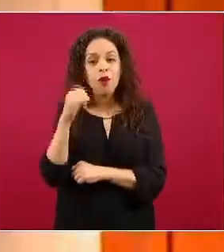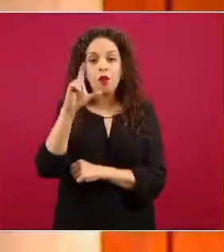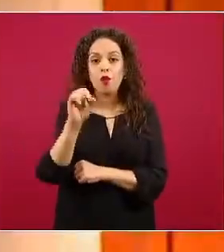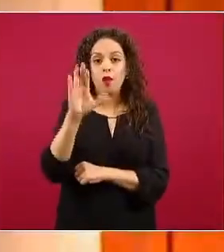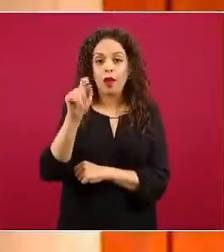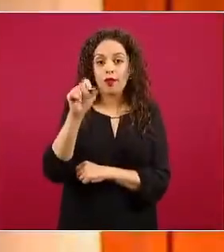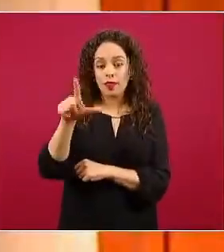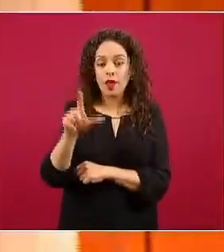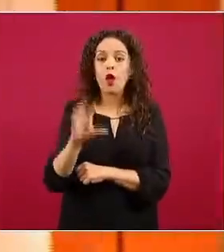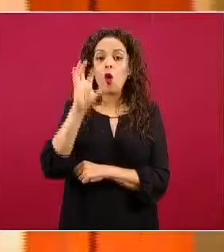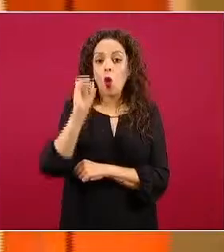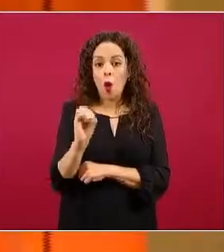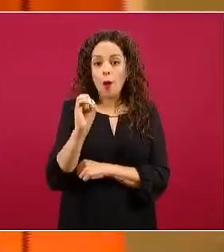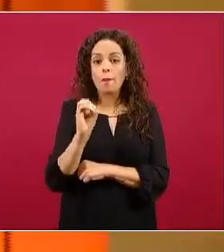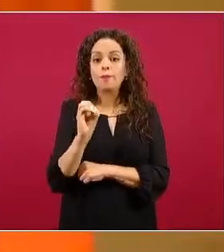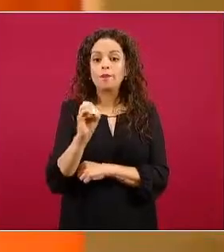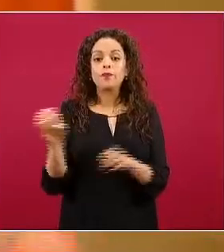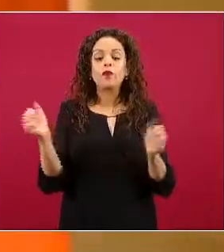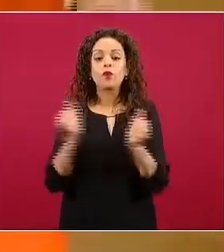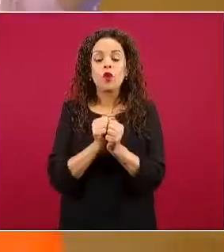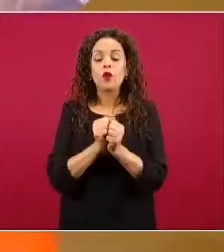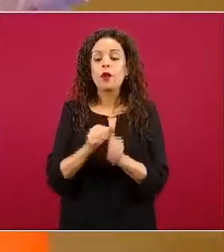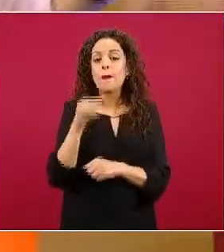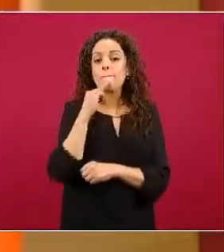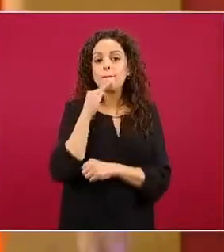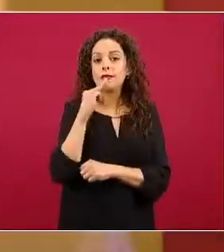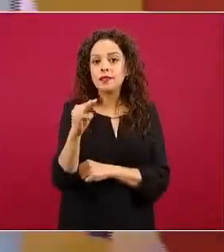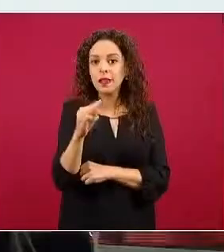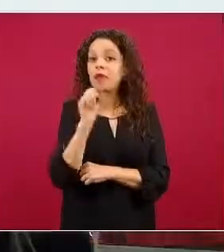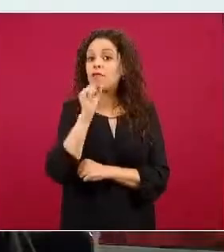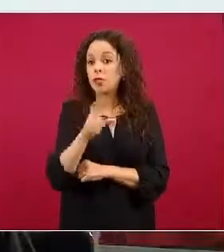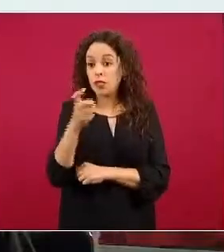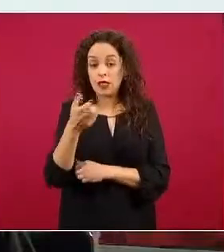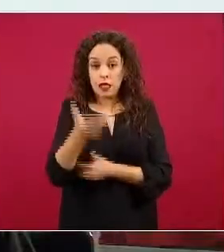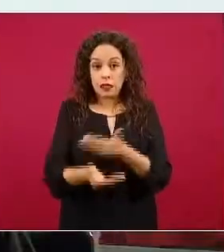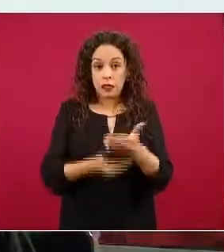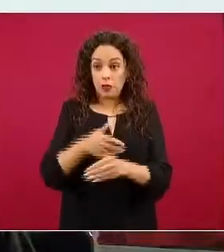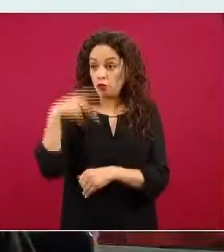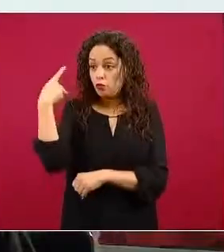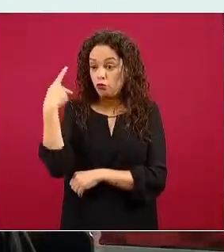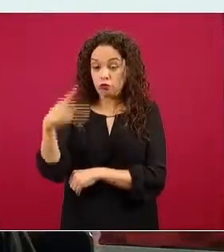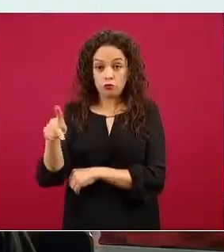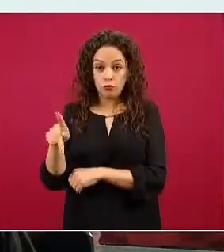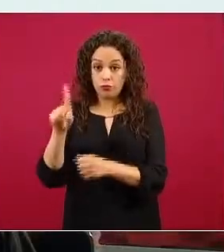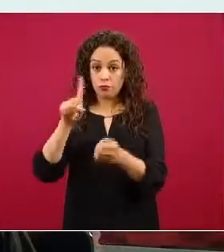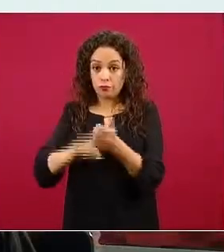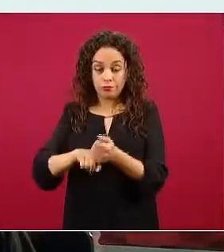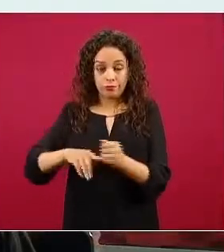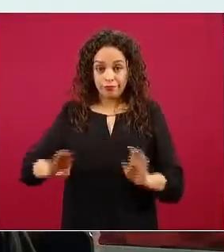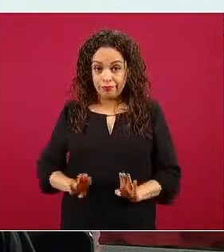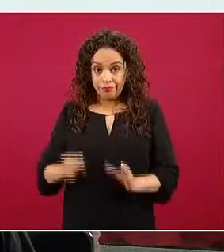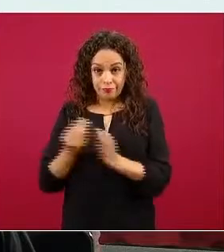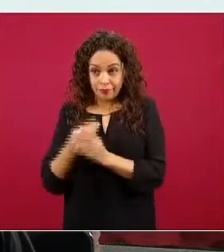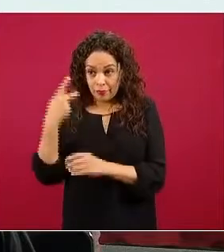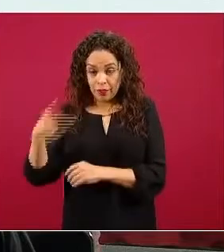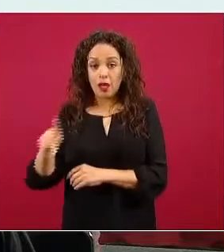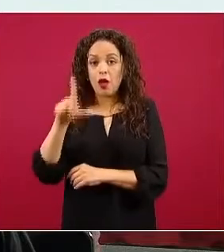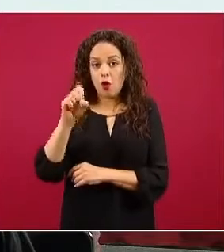que también es un servicio de Locatel. Con estas intervenciones se han atendido a un total